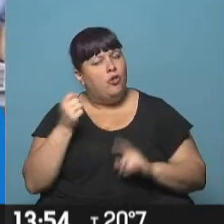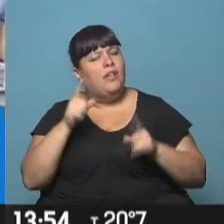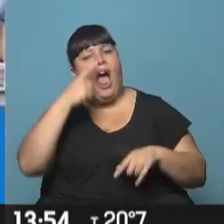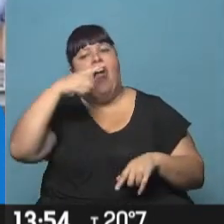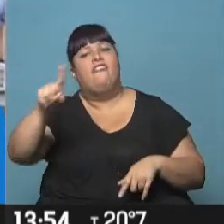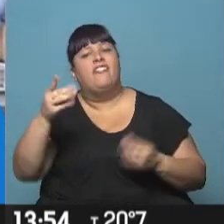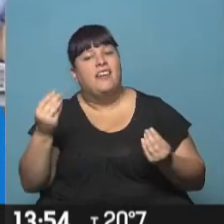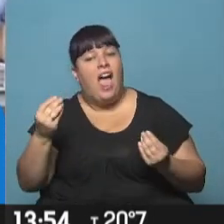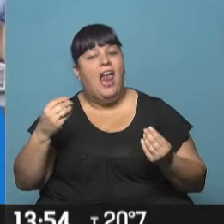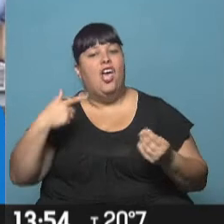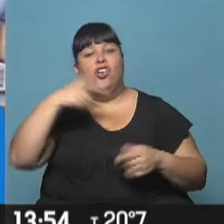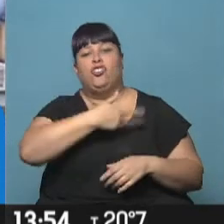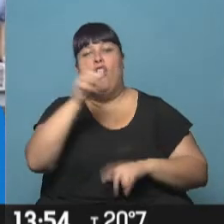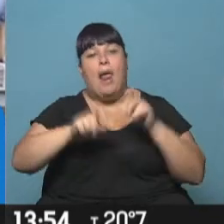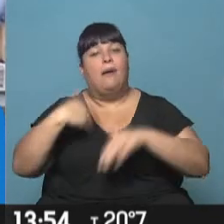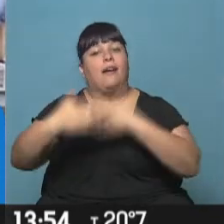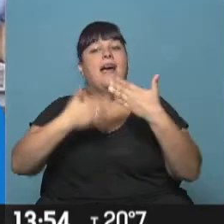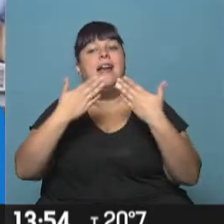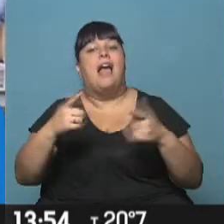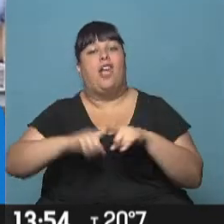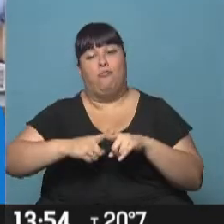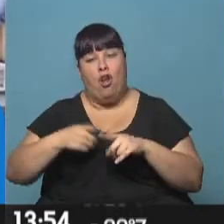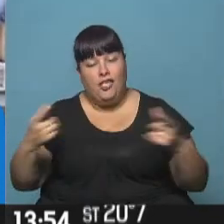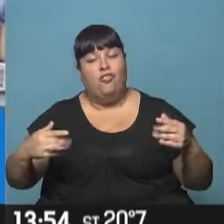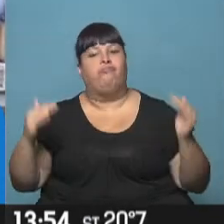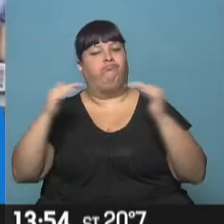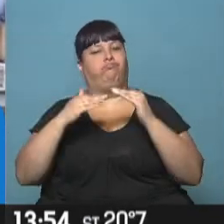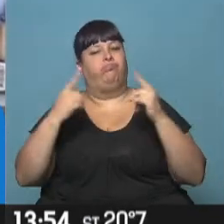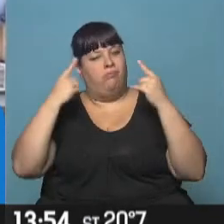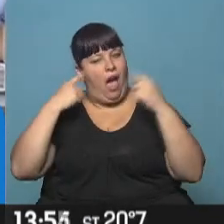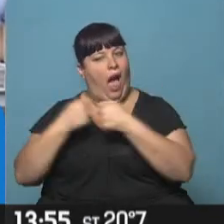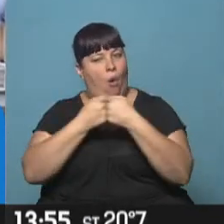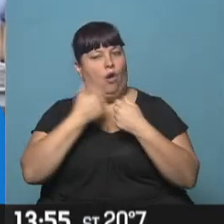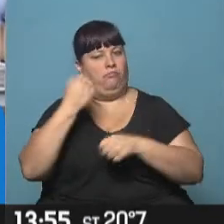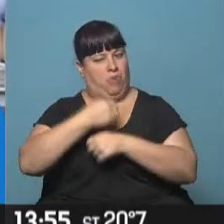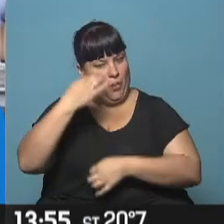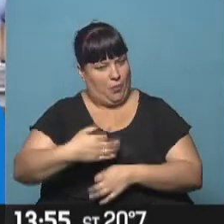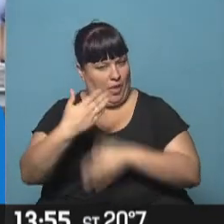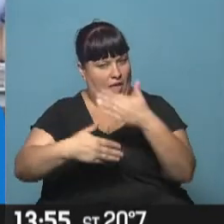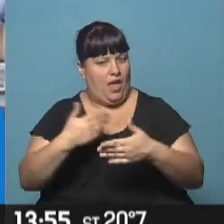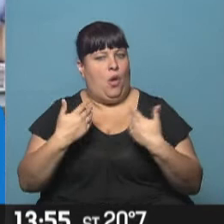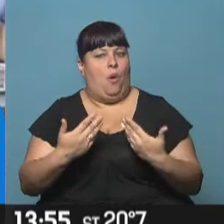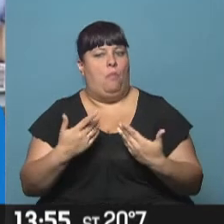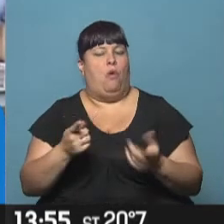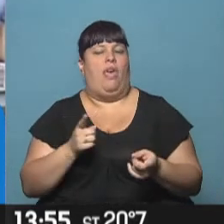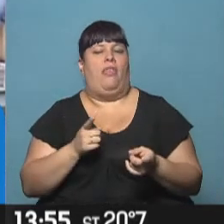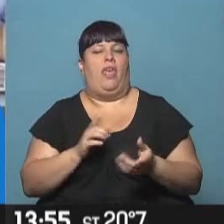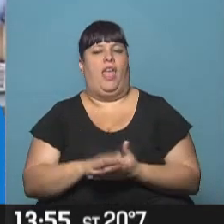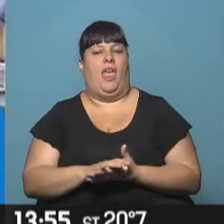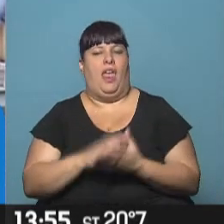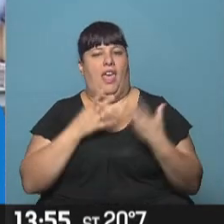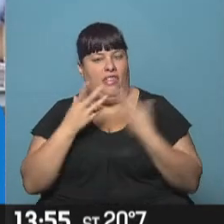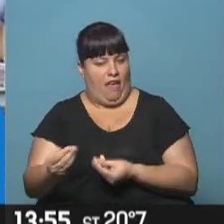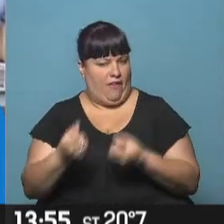final del día una sociedad avanza cuando la dirigencia política está a la altura de ese mandato, a la altura de poder